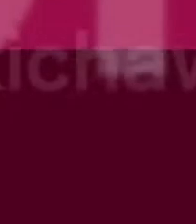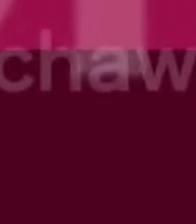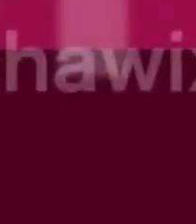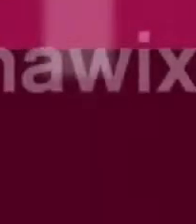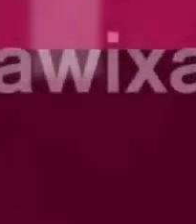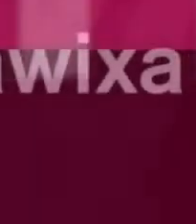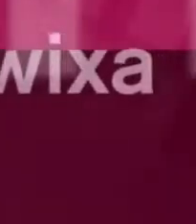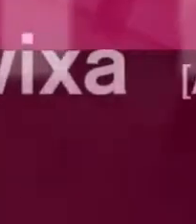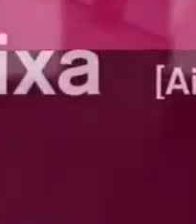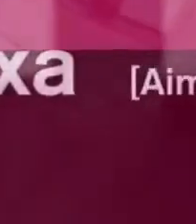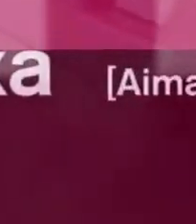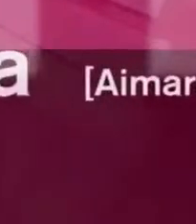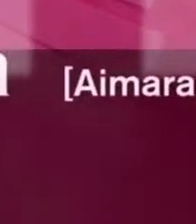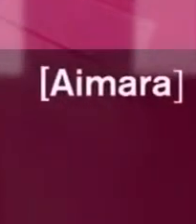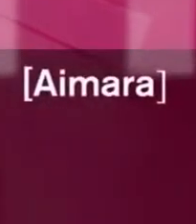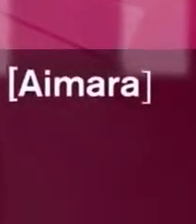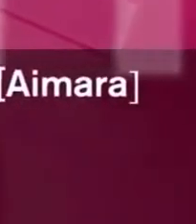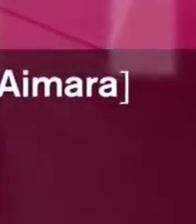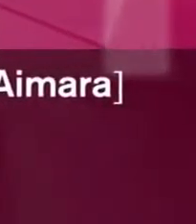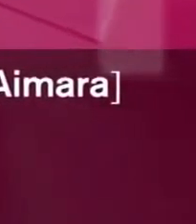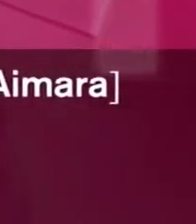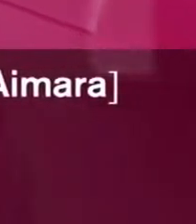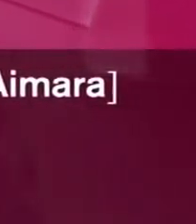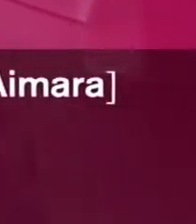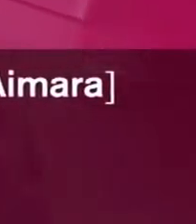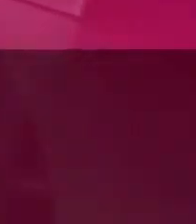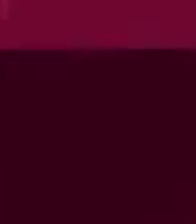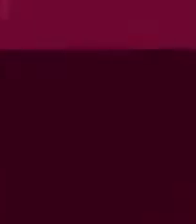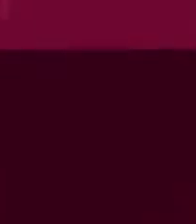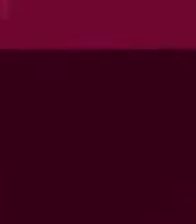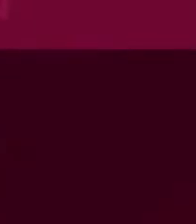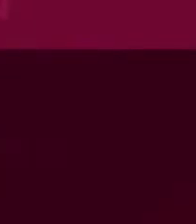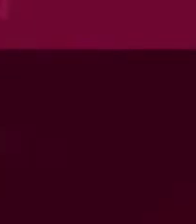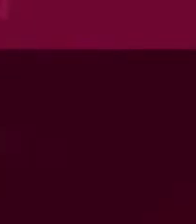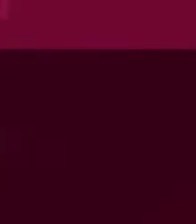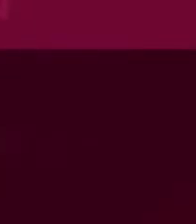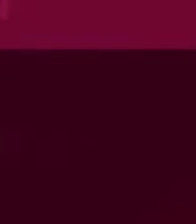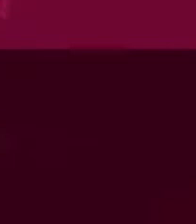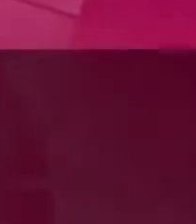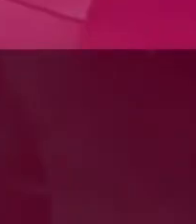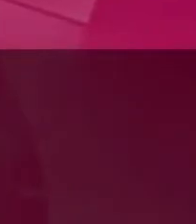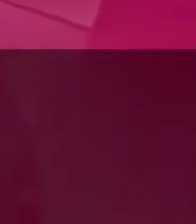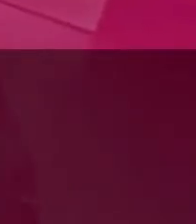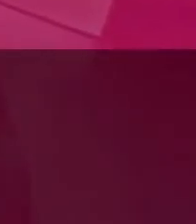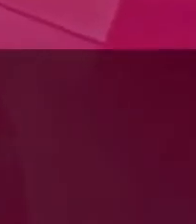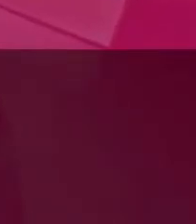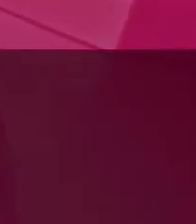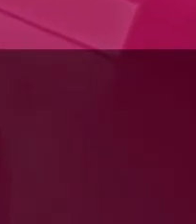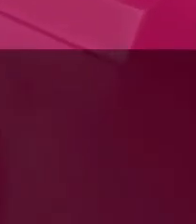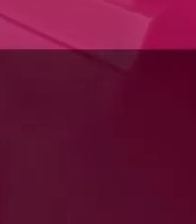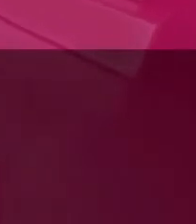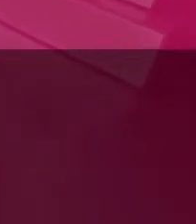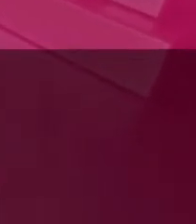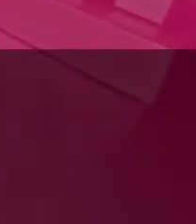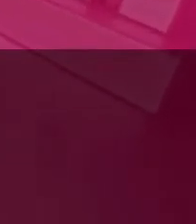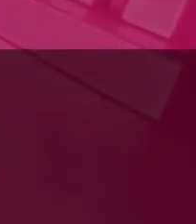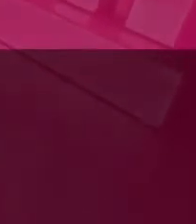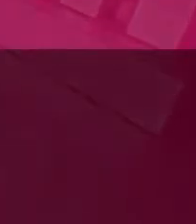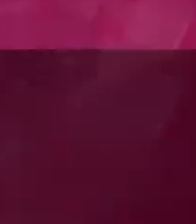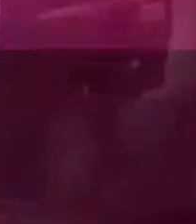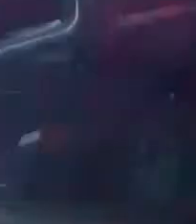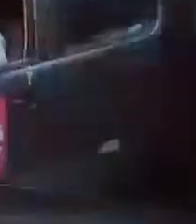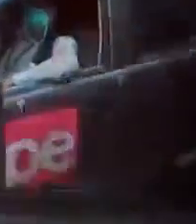A continuación, Katik Ningman, Katero Wakichawen, Cara a Cara.